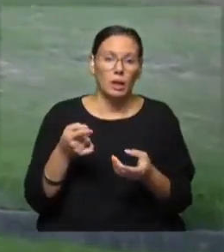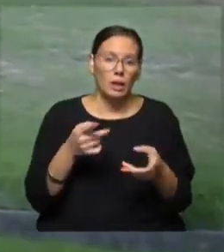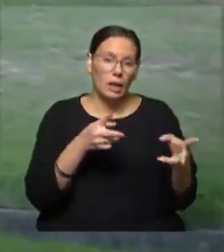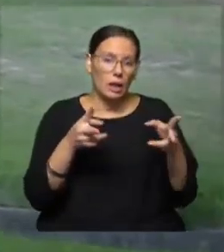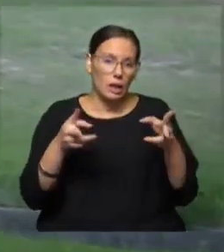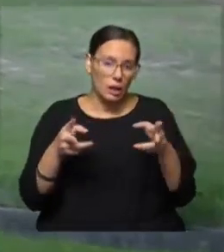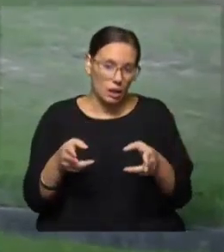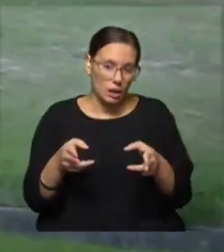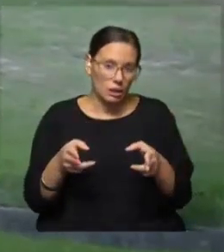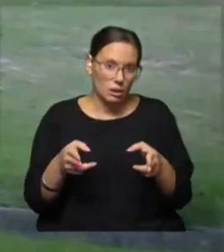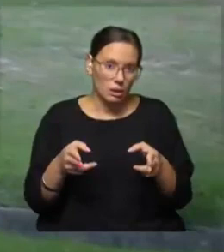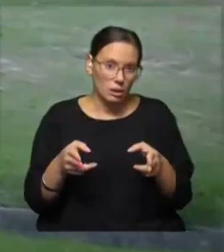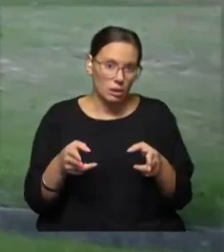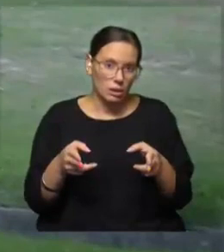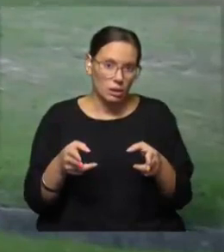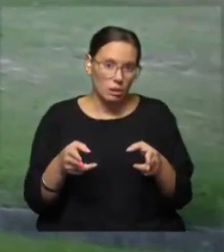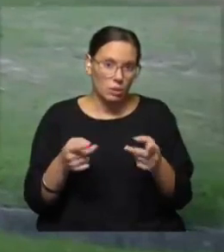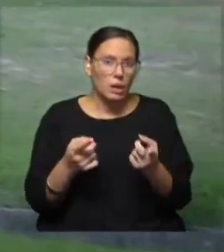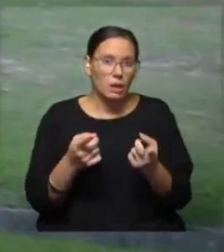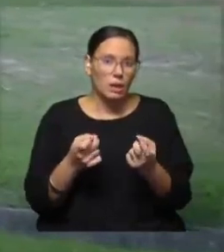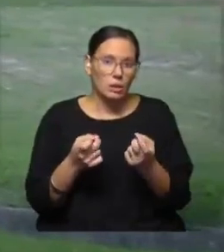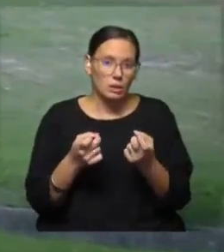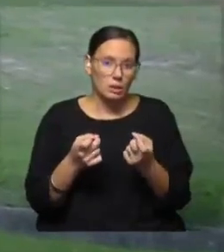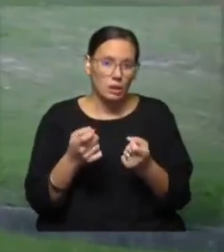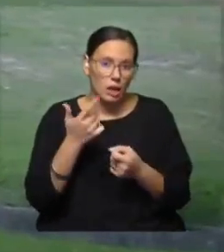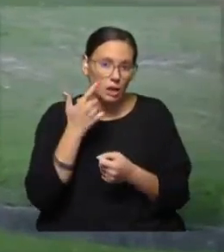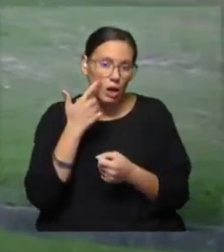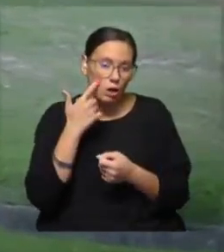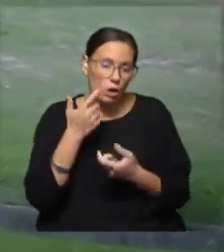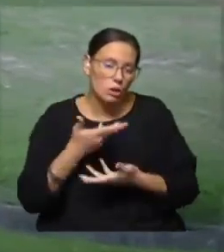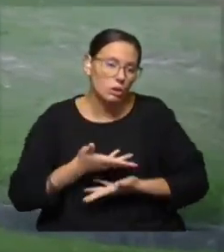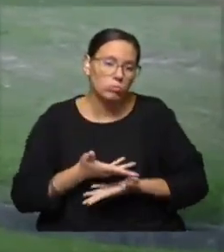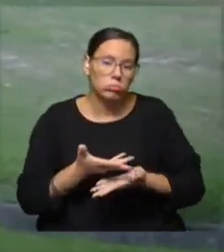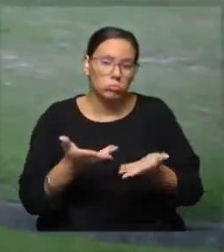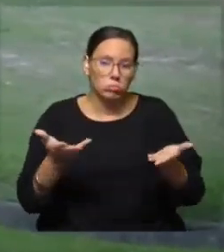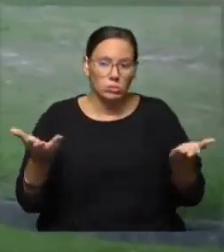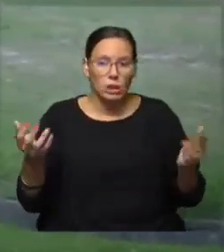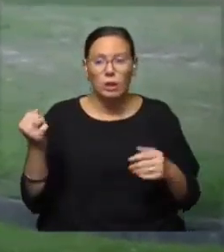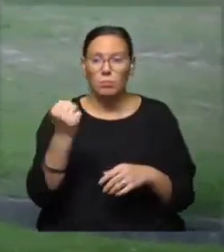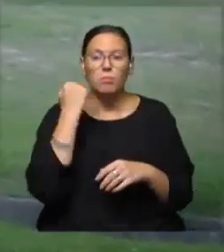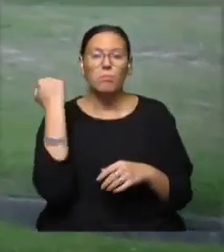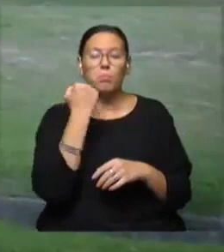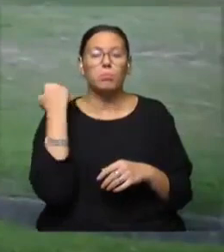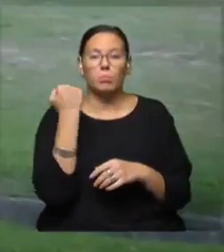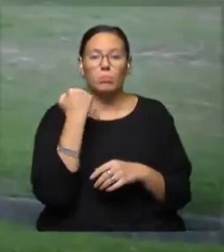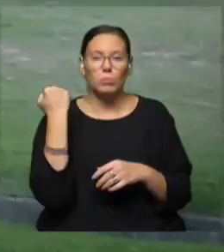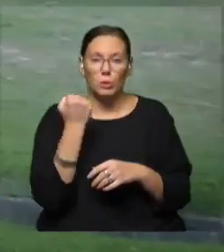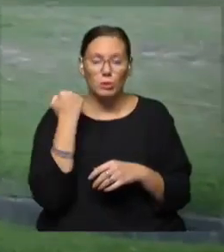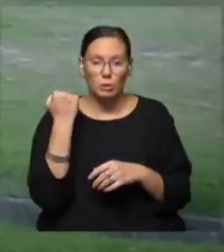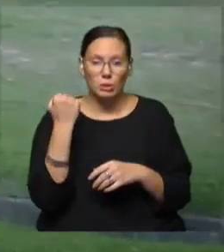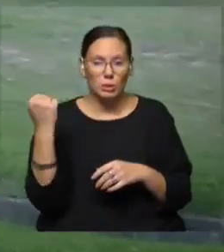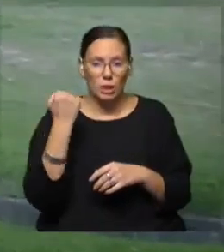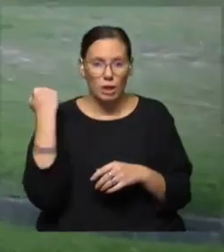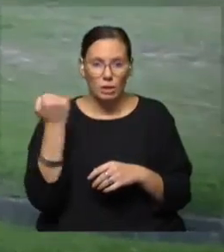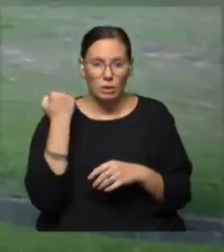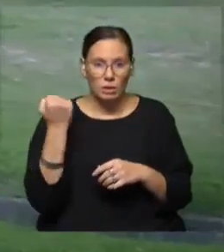etapa, digamos, que es necesario hacerla conocer, la gran importancia que tiene es el de que